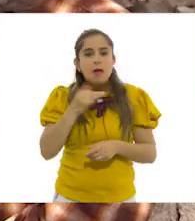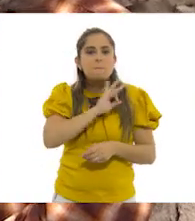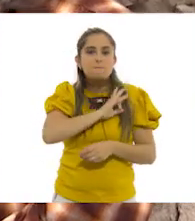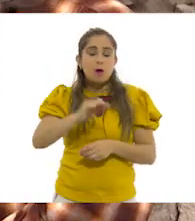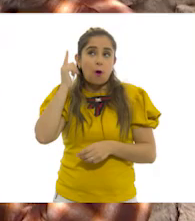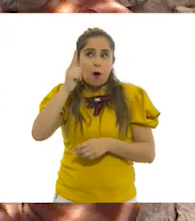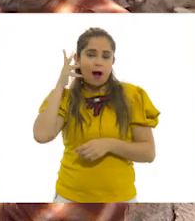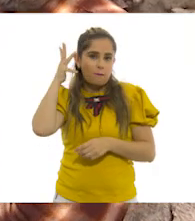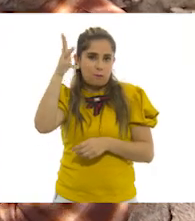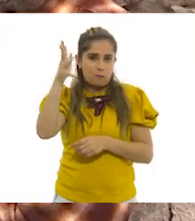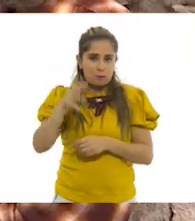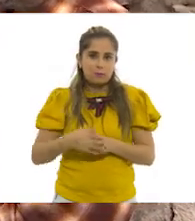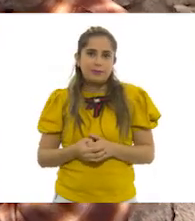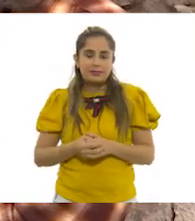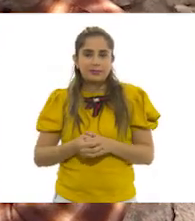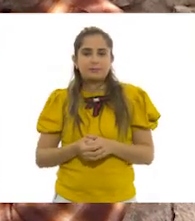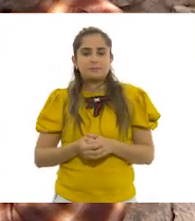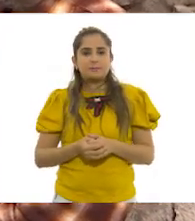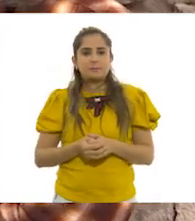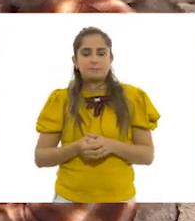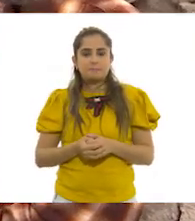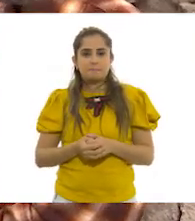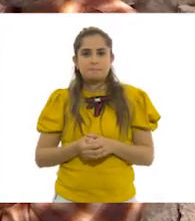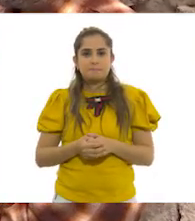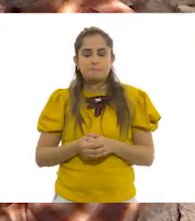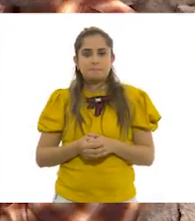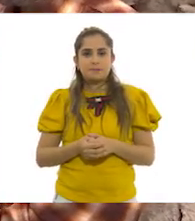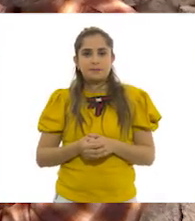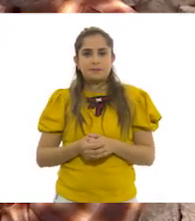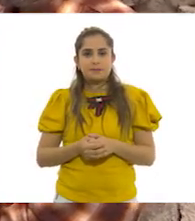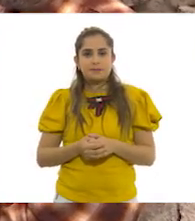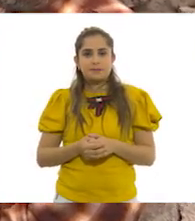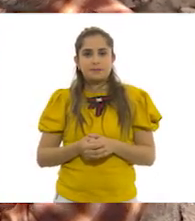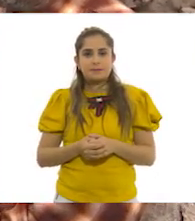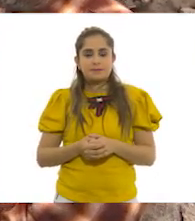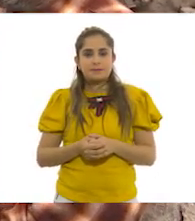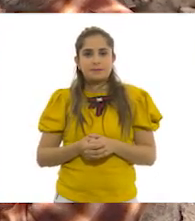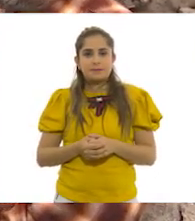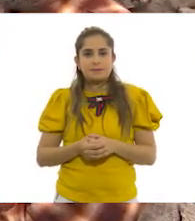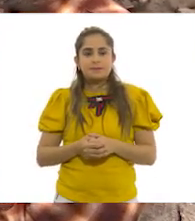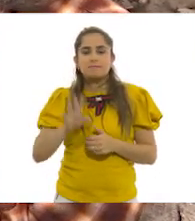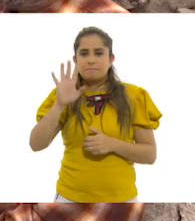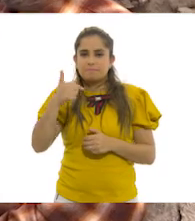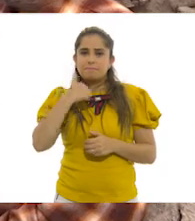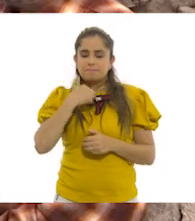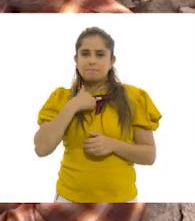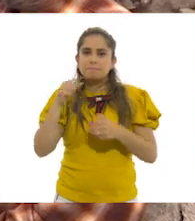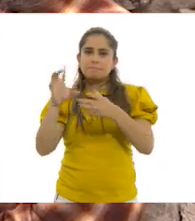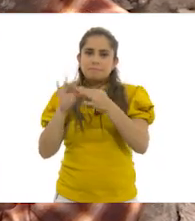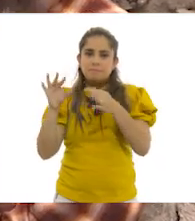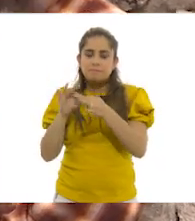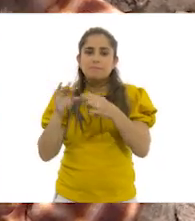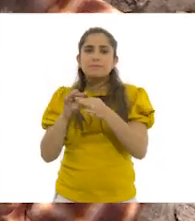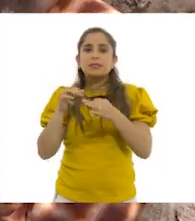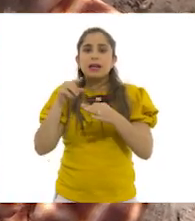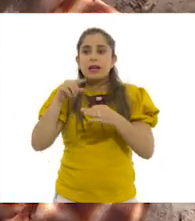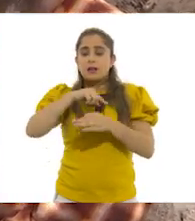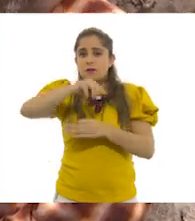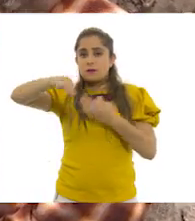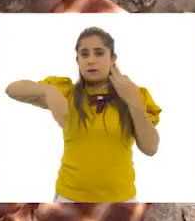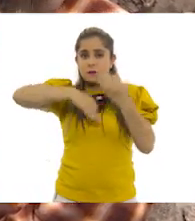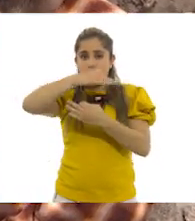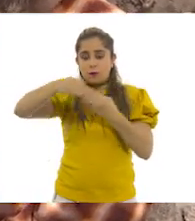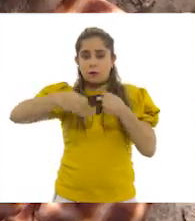Raúl, en estos términos, que otra vez te vuelvo a plantear lo que hace un momento te decía, que estamos llenos